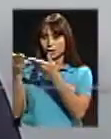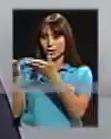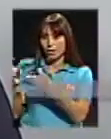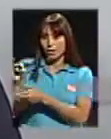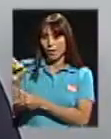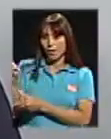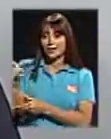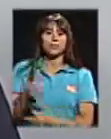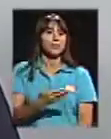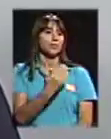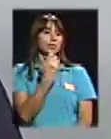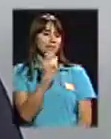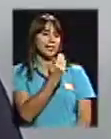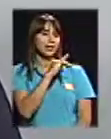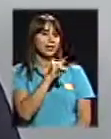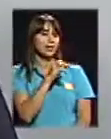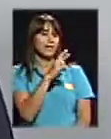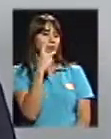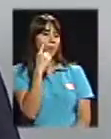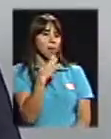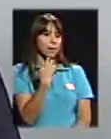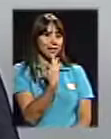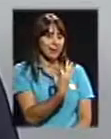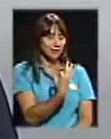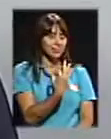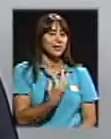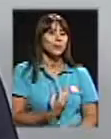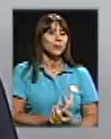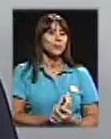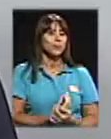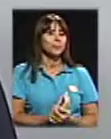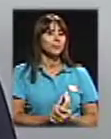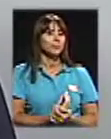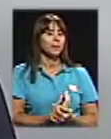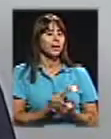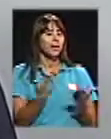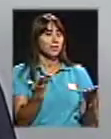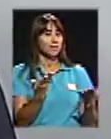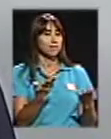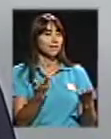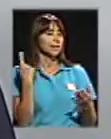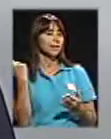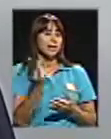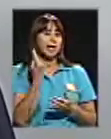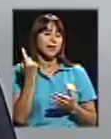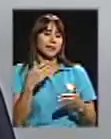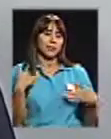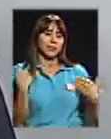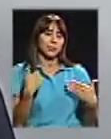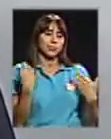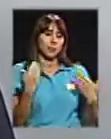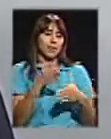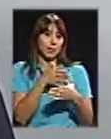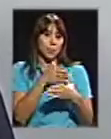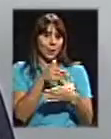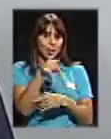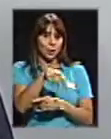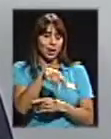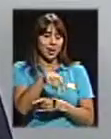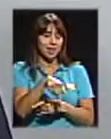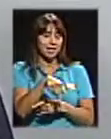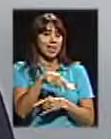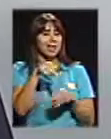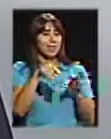Muchísimas gracias, don Juan Rafael, por la invitación y es un placer siempre estar aquí compartiendo este